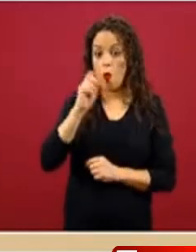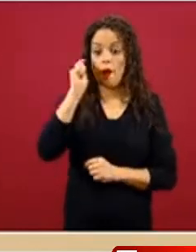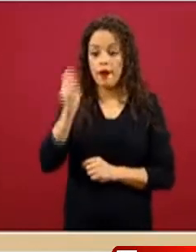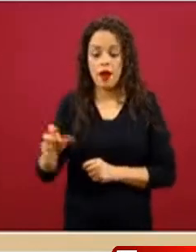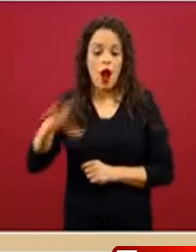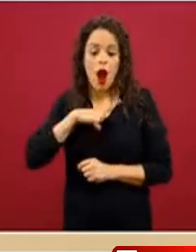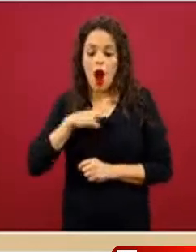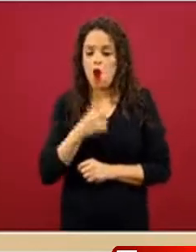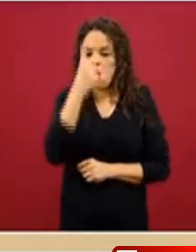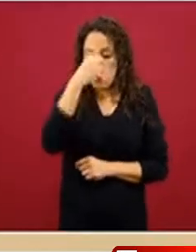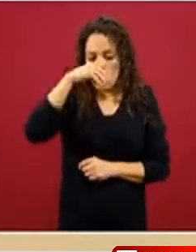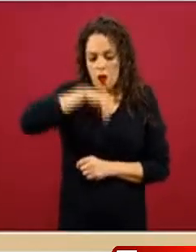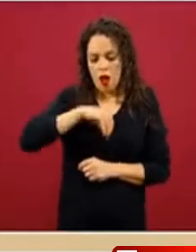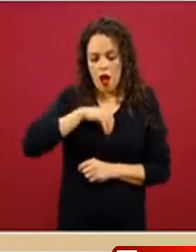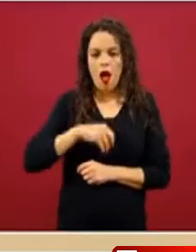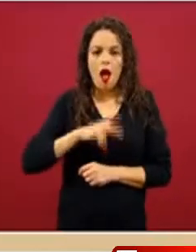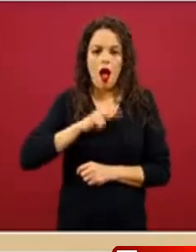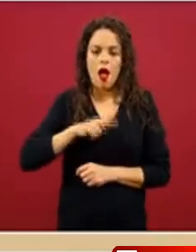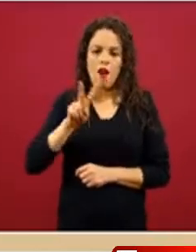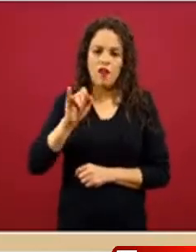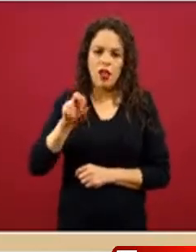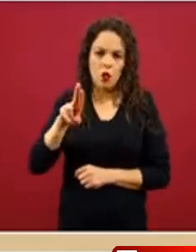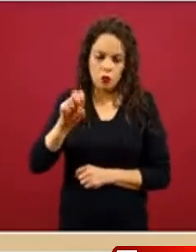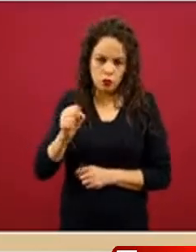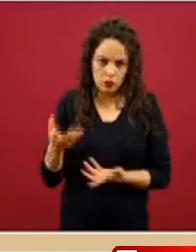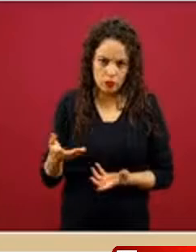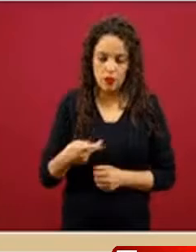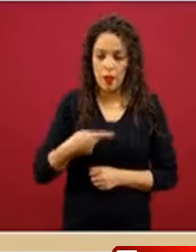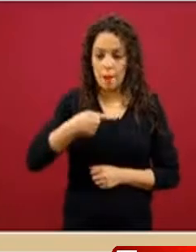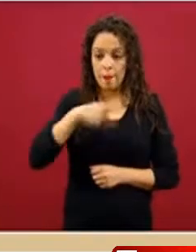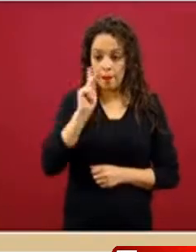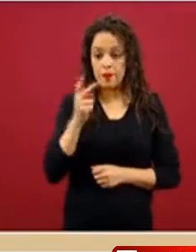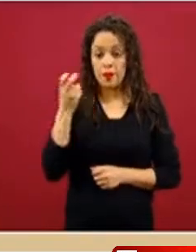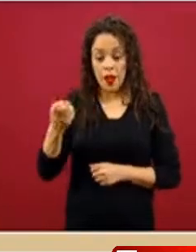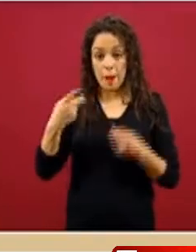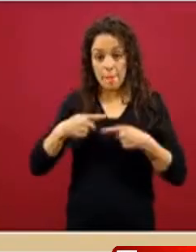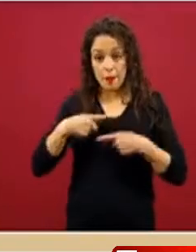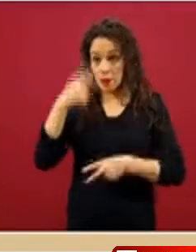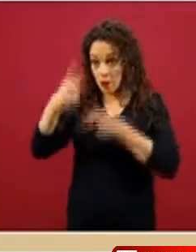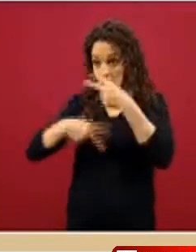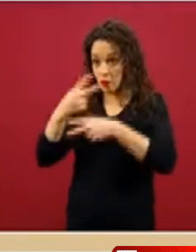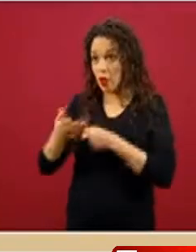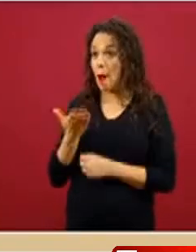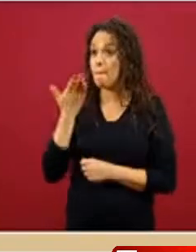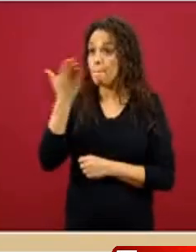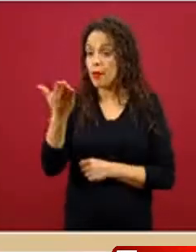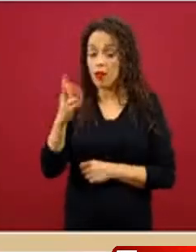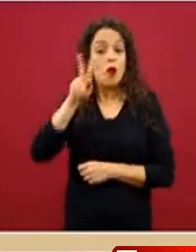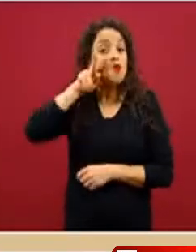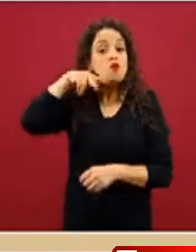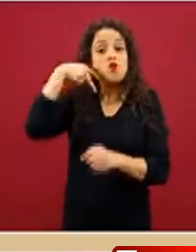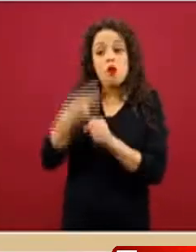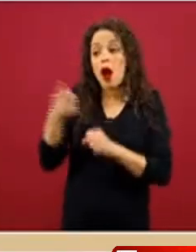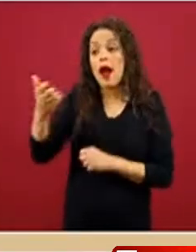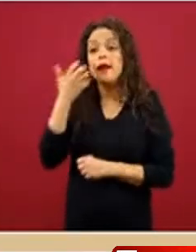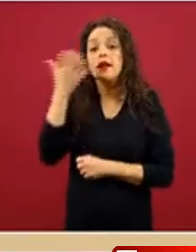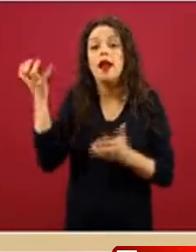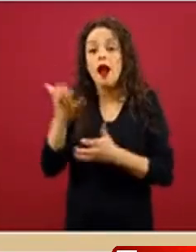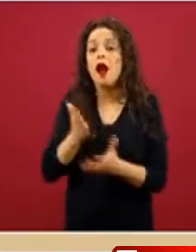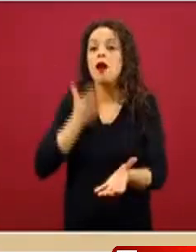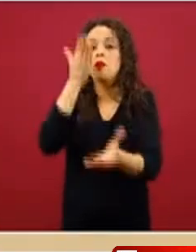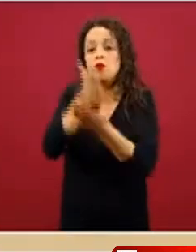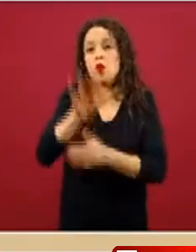portador solamente, y también saber si estas personas habían demandado la prueba, digamos, por voluntad propia, es decir, por